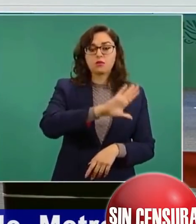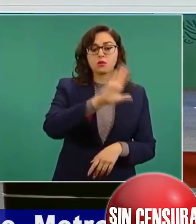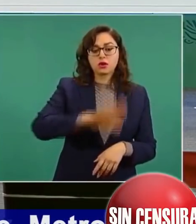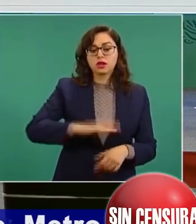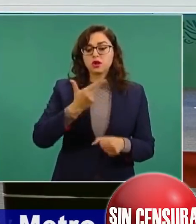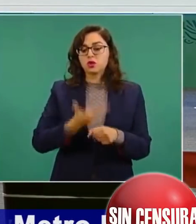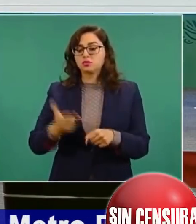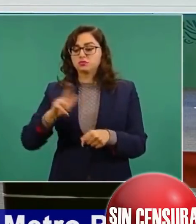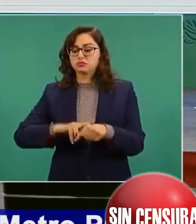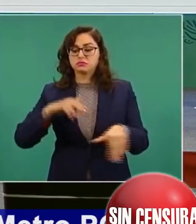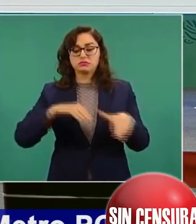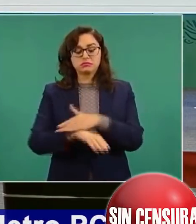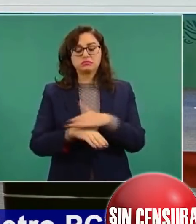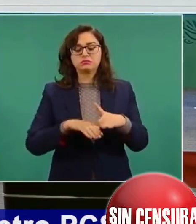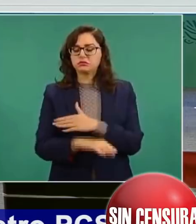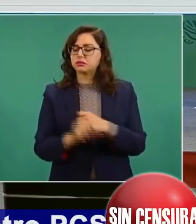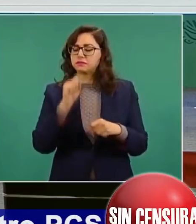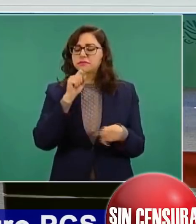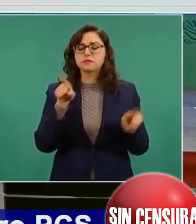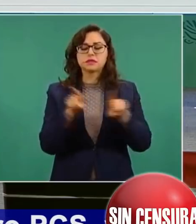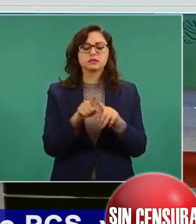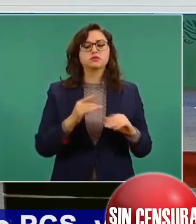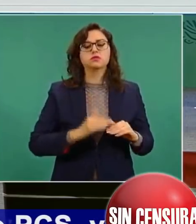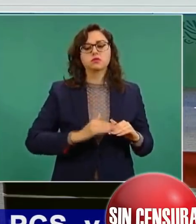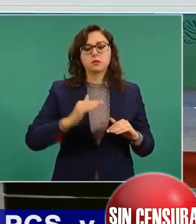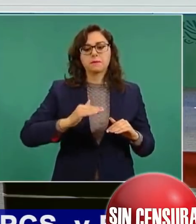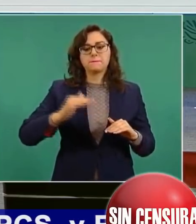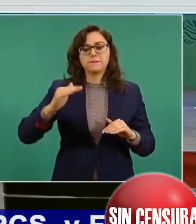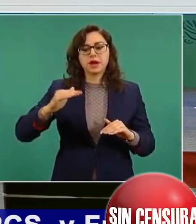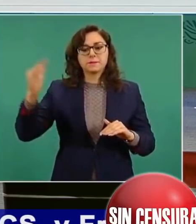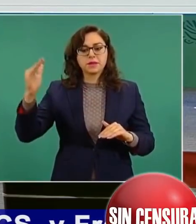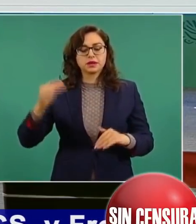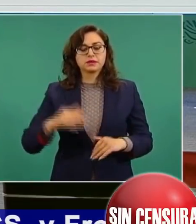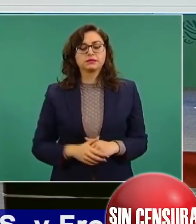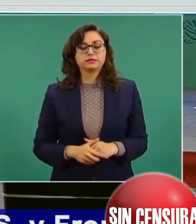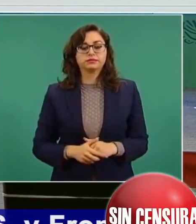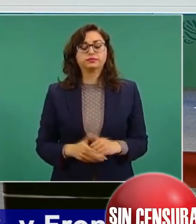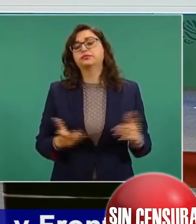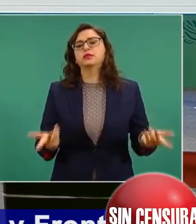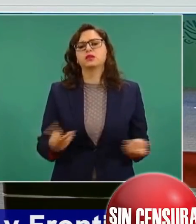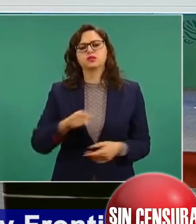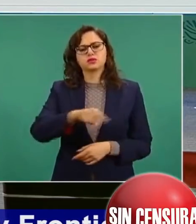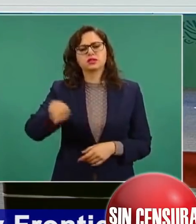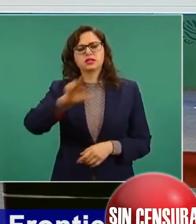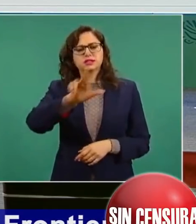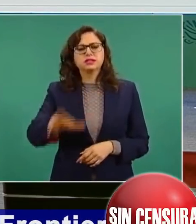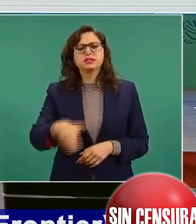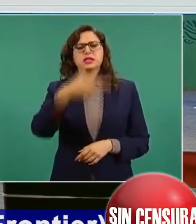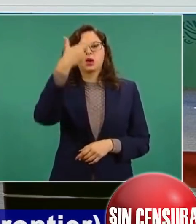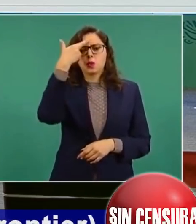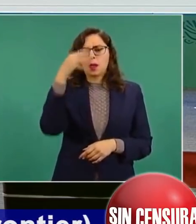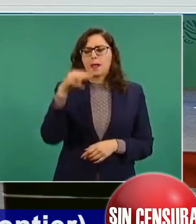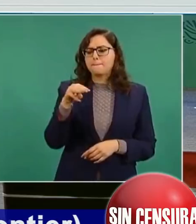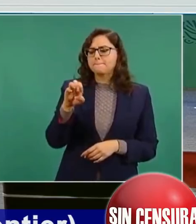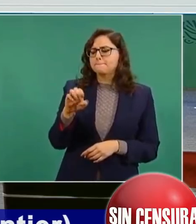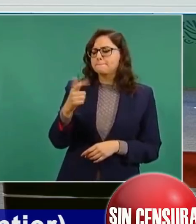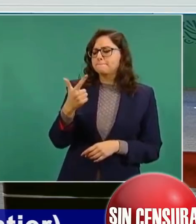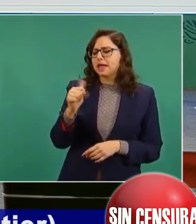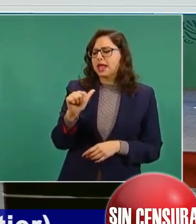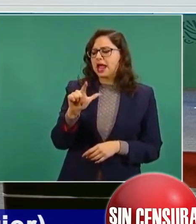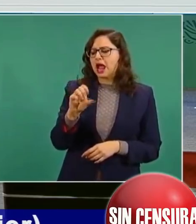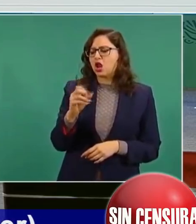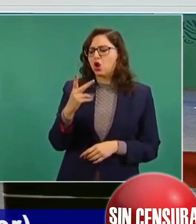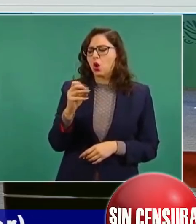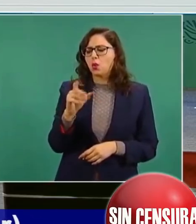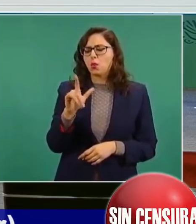hace un par de semanas o 3, hablamos de la zona de la megalópolis. La megalópolis son 7 entidades federativas